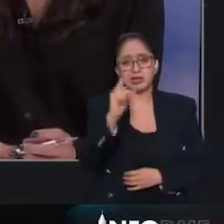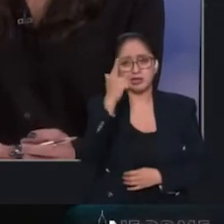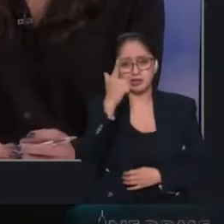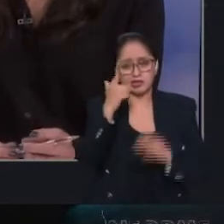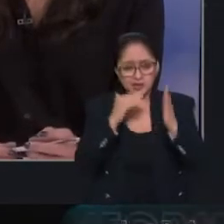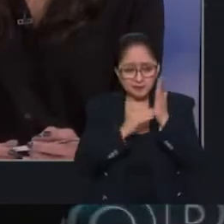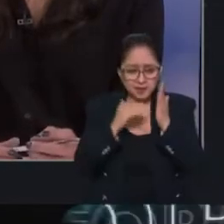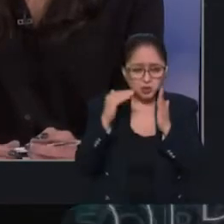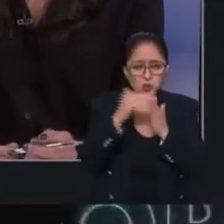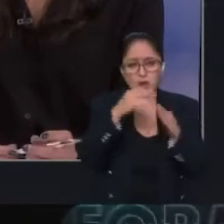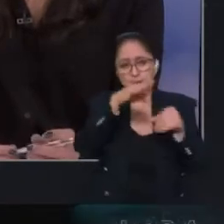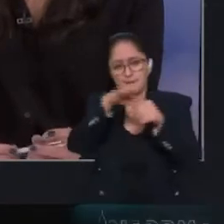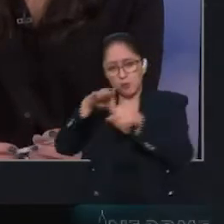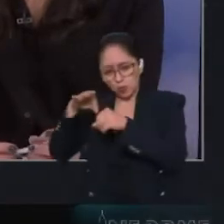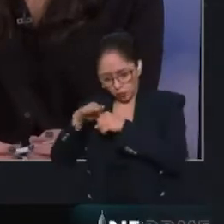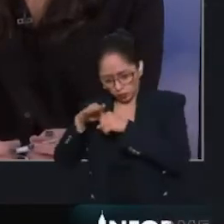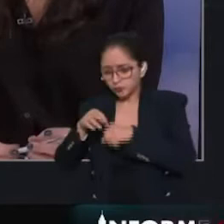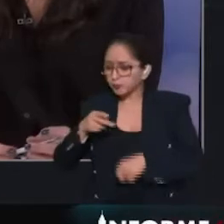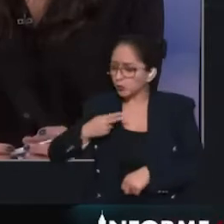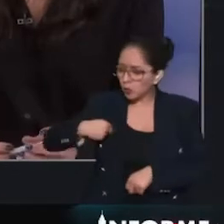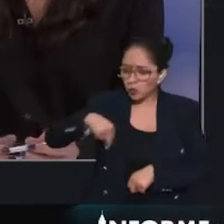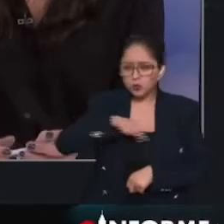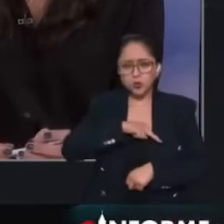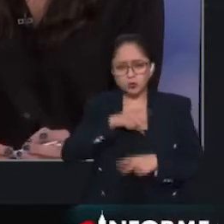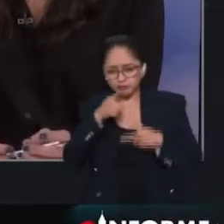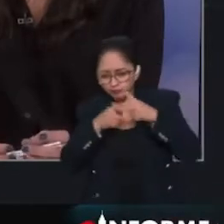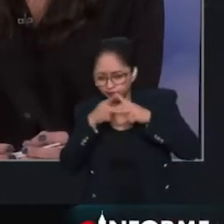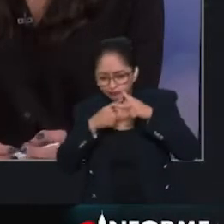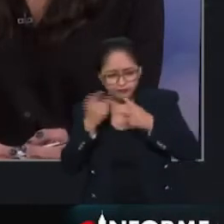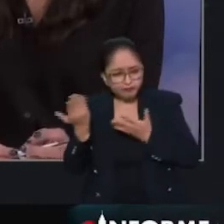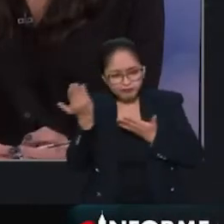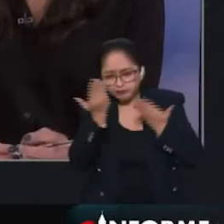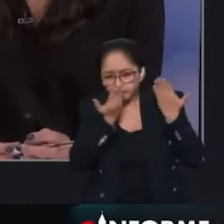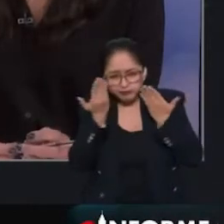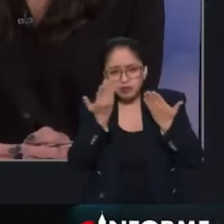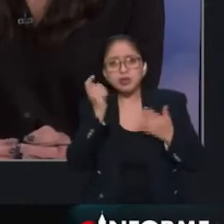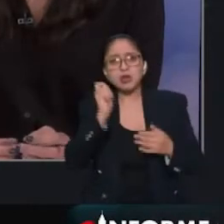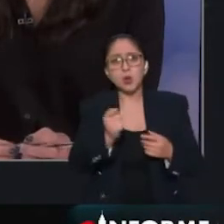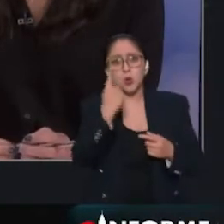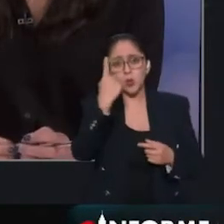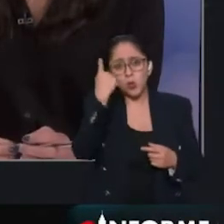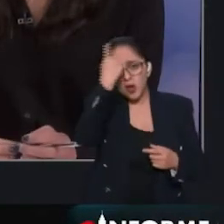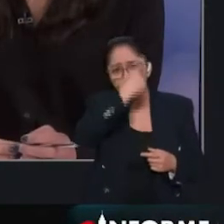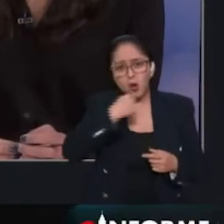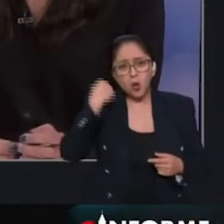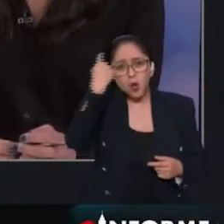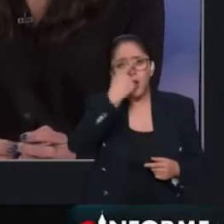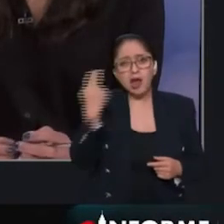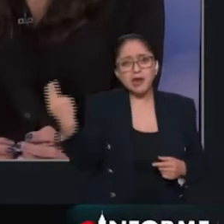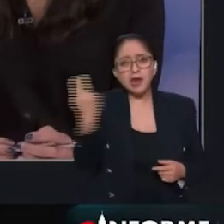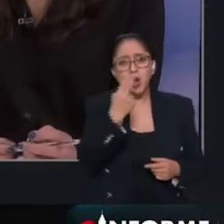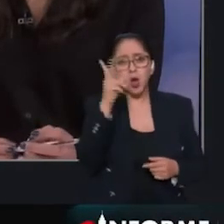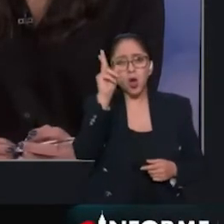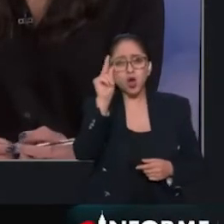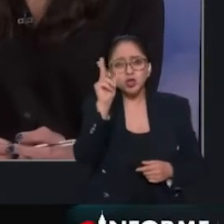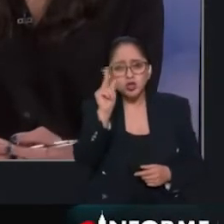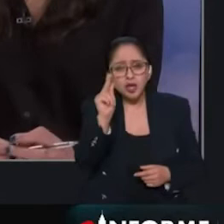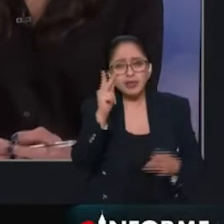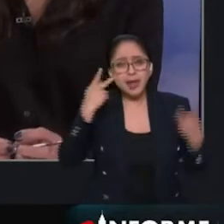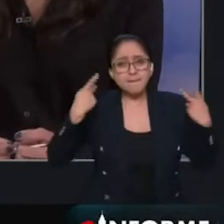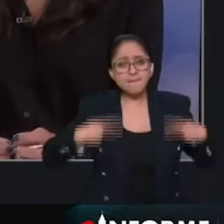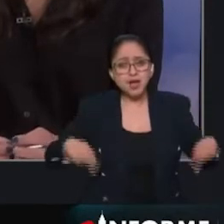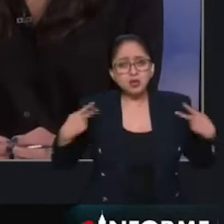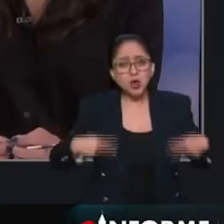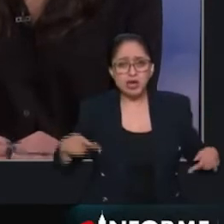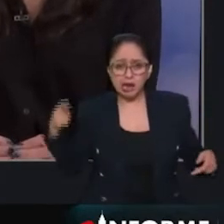Haciendo matemáticas aquí rápidamente, se requiere que cada mesa receptora por hora atienda a más de 80